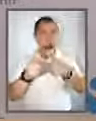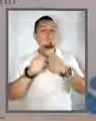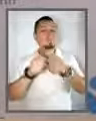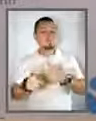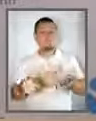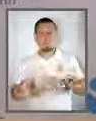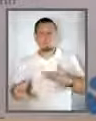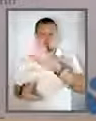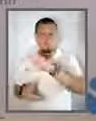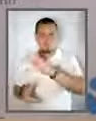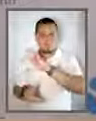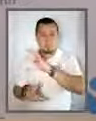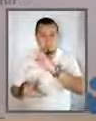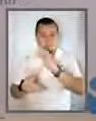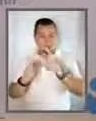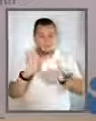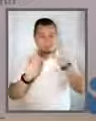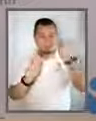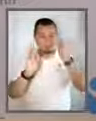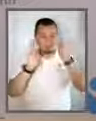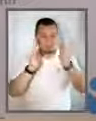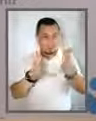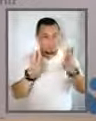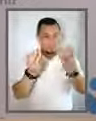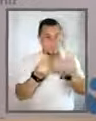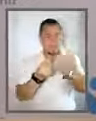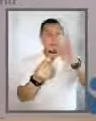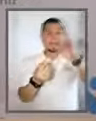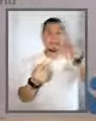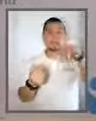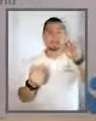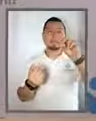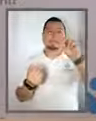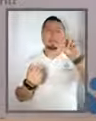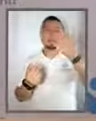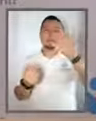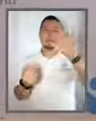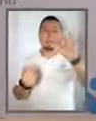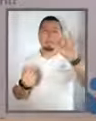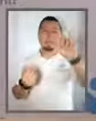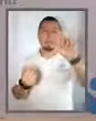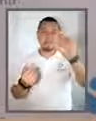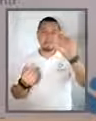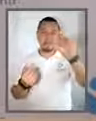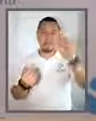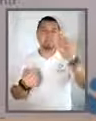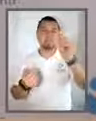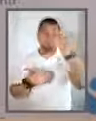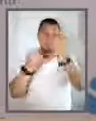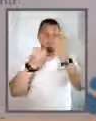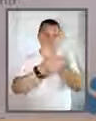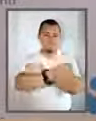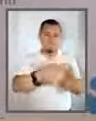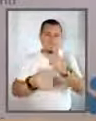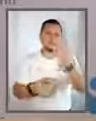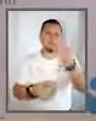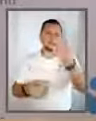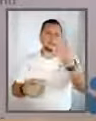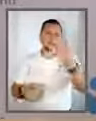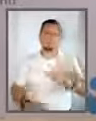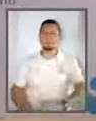entonces, una vez que tengan el aval del INDRE, puedan empezar a realizar estas pruebas PCR.